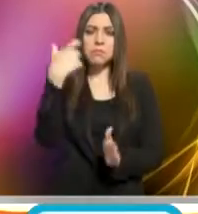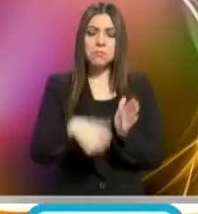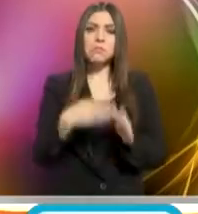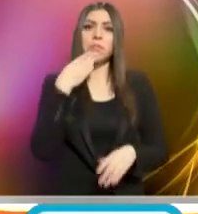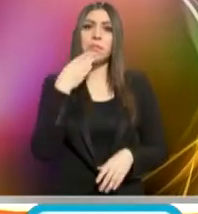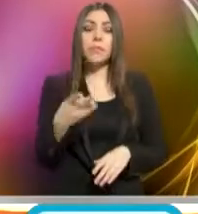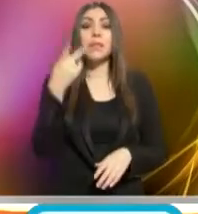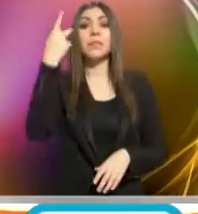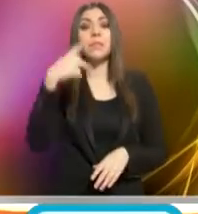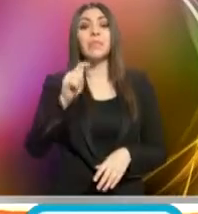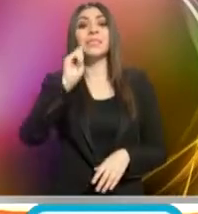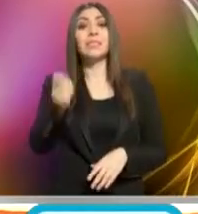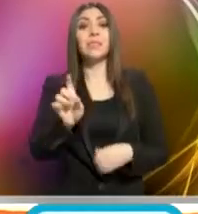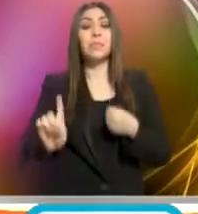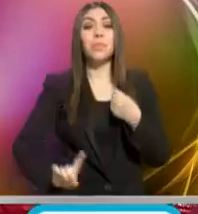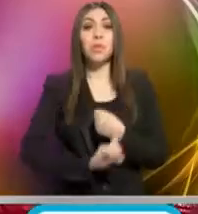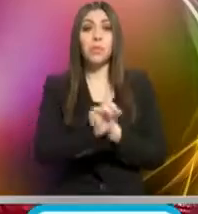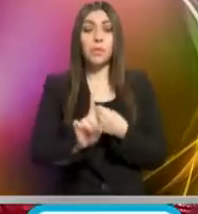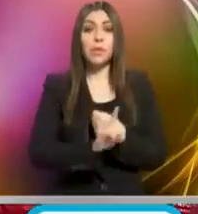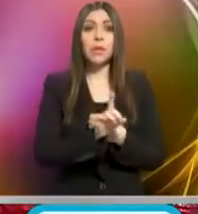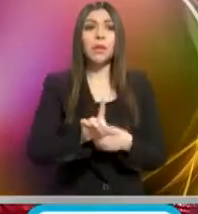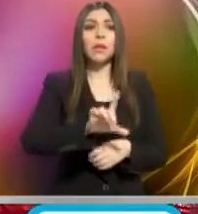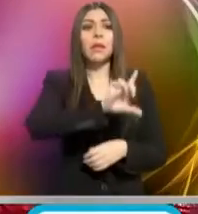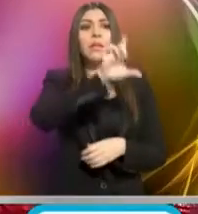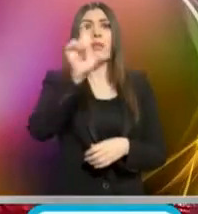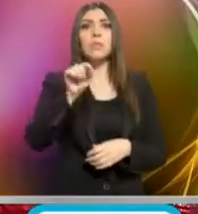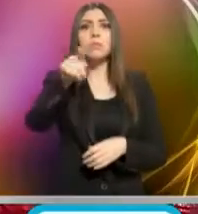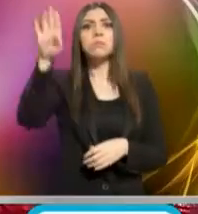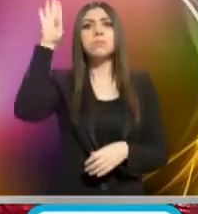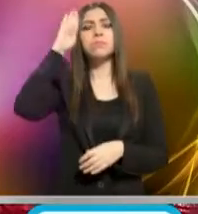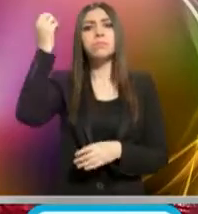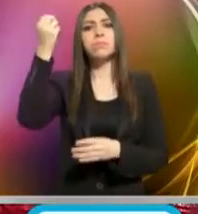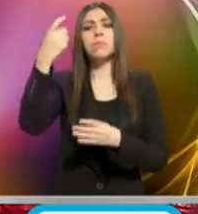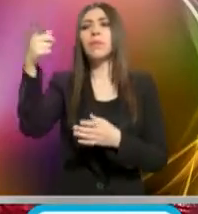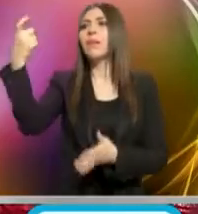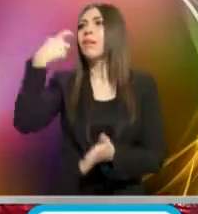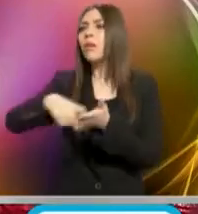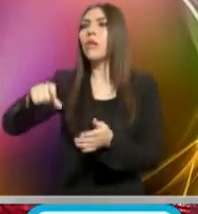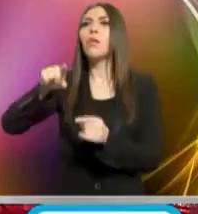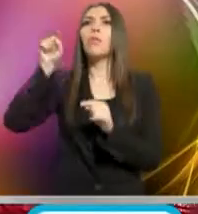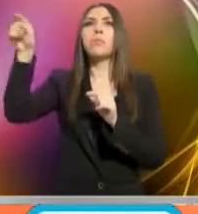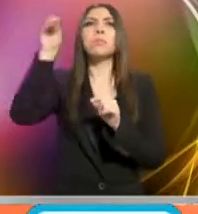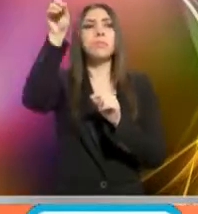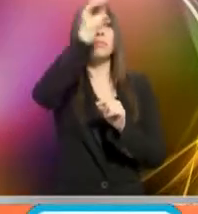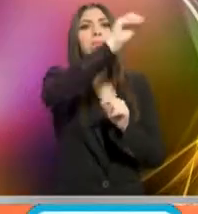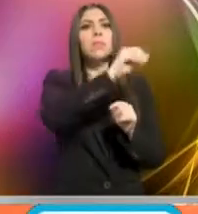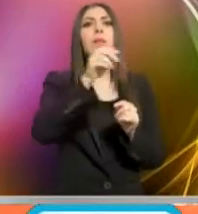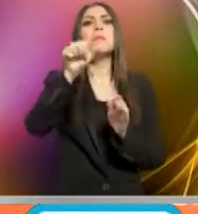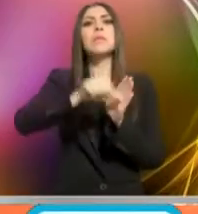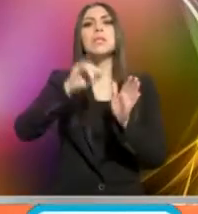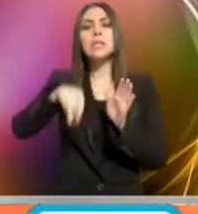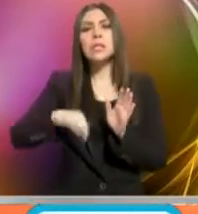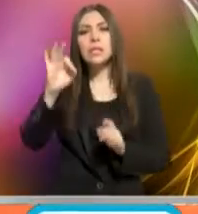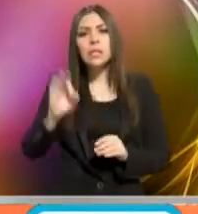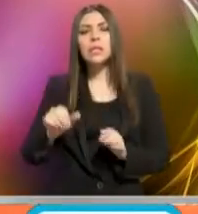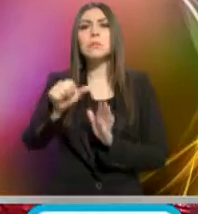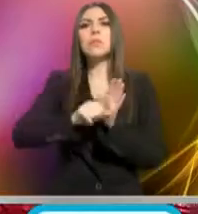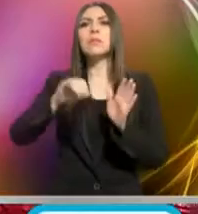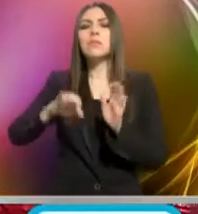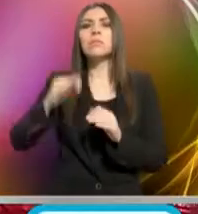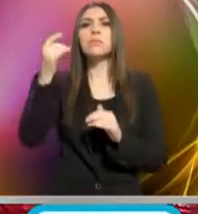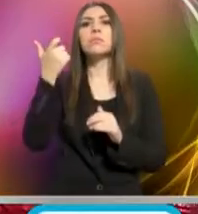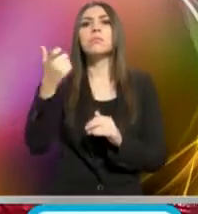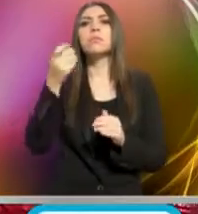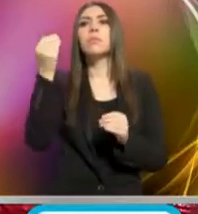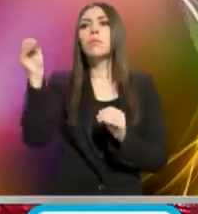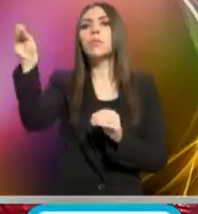compraste, pero el problema es que te llenes de meses sin intereses. Entonces ya tienes 10 cosas que compraste meses sin intereses, entonces la deuda va a ser muy alta.